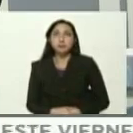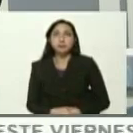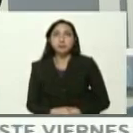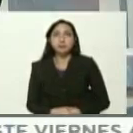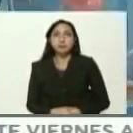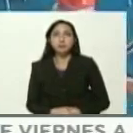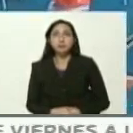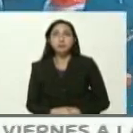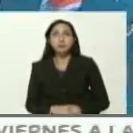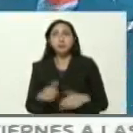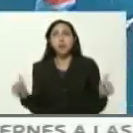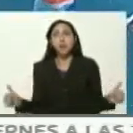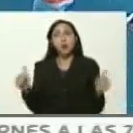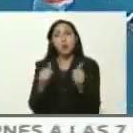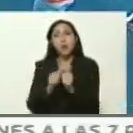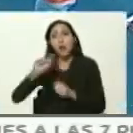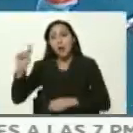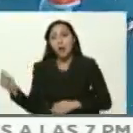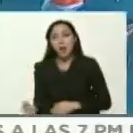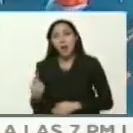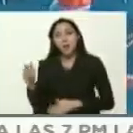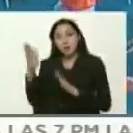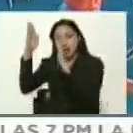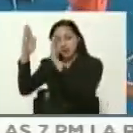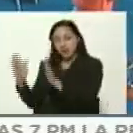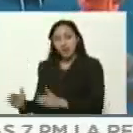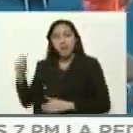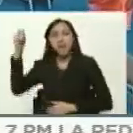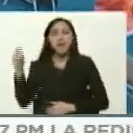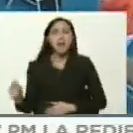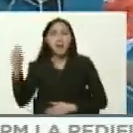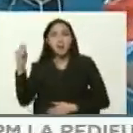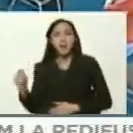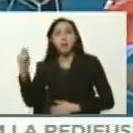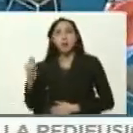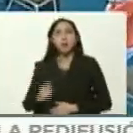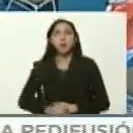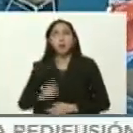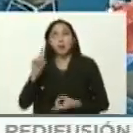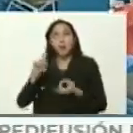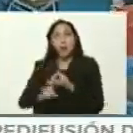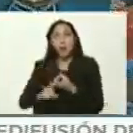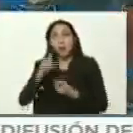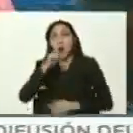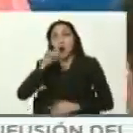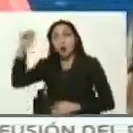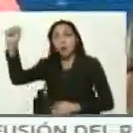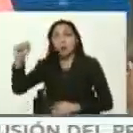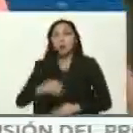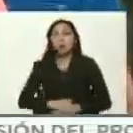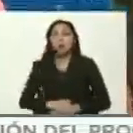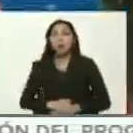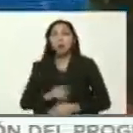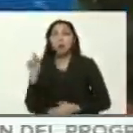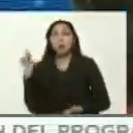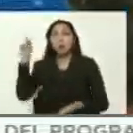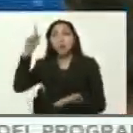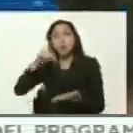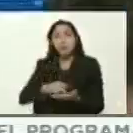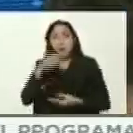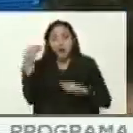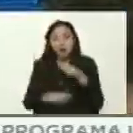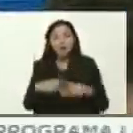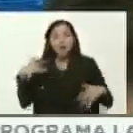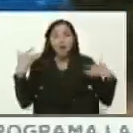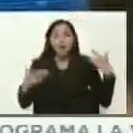En compañía de la primera combatiente y diputada de la Asamblea Nacional, doctora Cilia Flores de Maduro, llega para liderar una jornada de